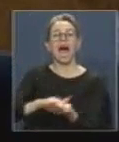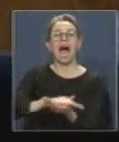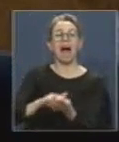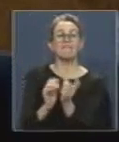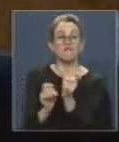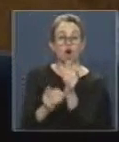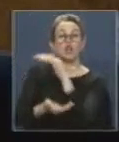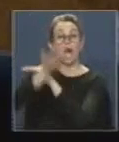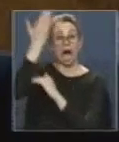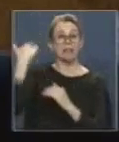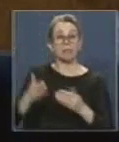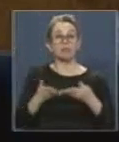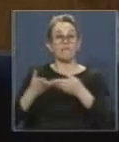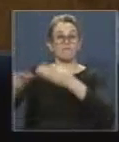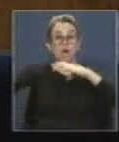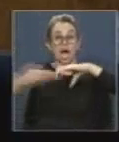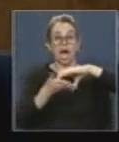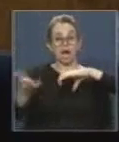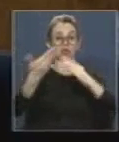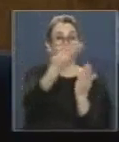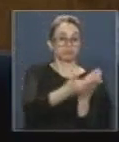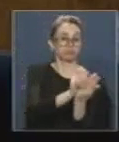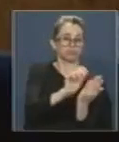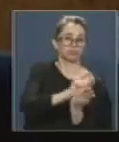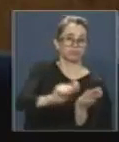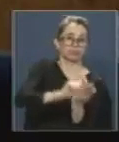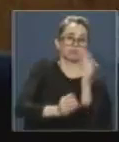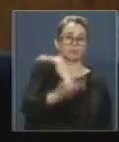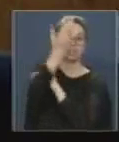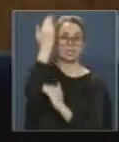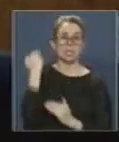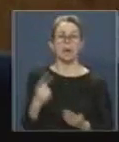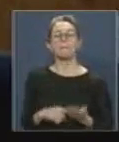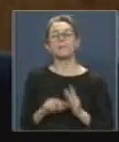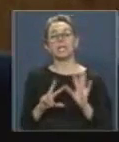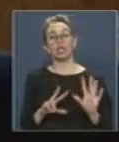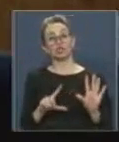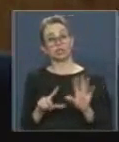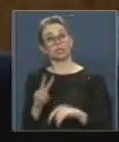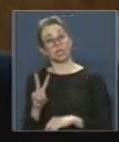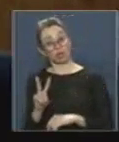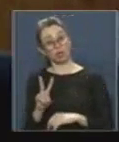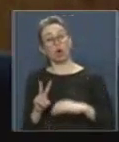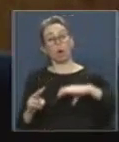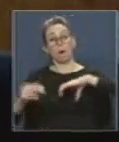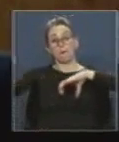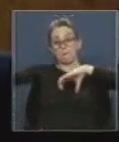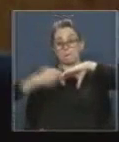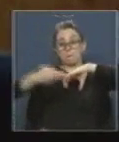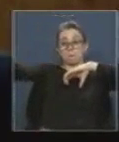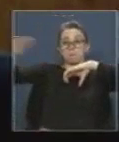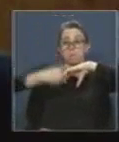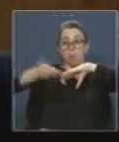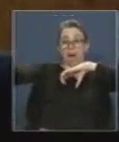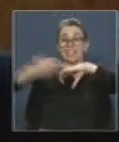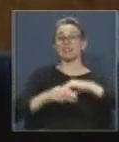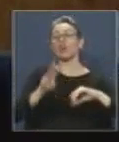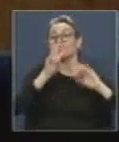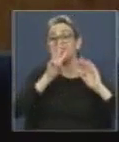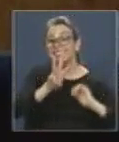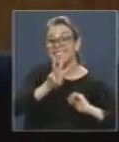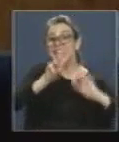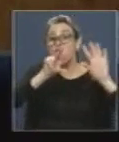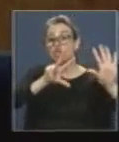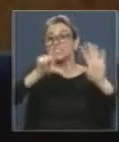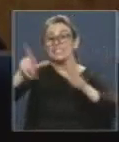importante según consta en documentos de la época de 1872 habrían entrado al puerto trescientos cincuenta y siete barcos con un total